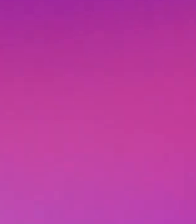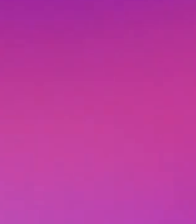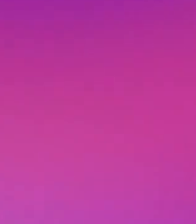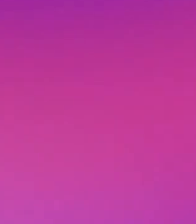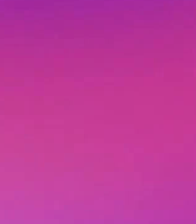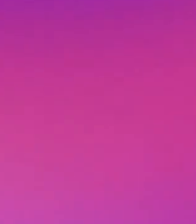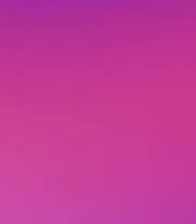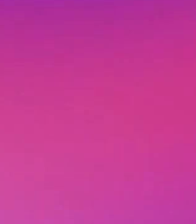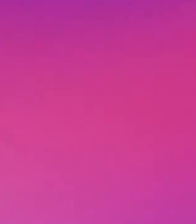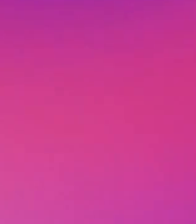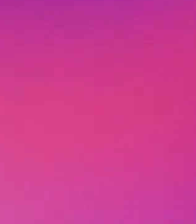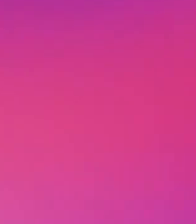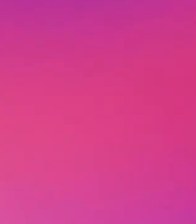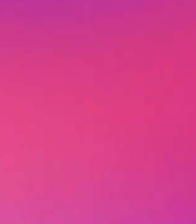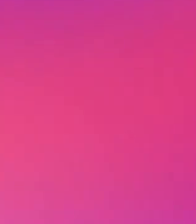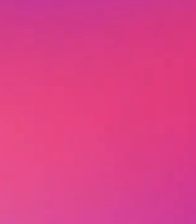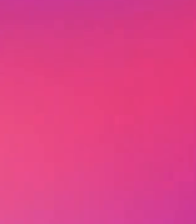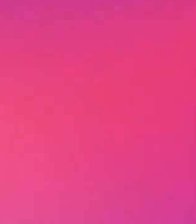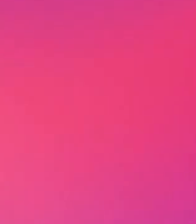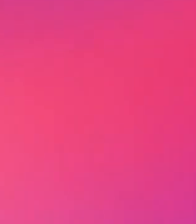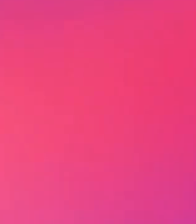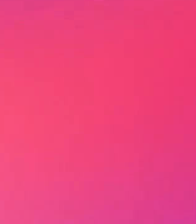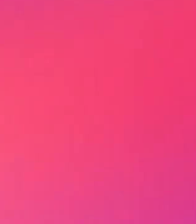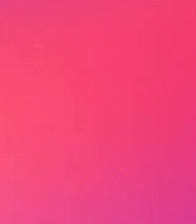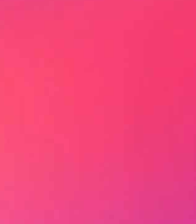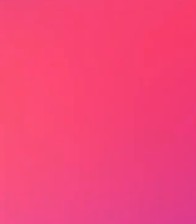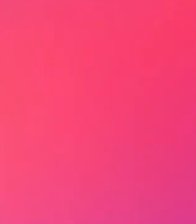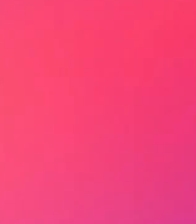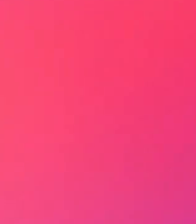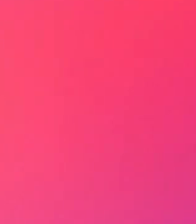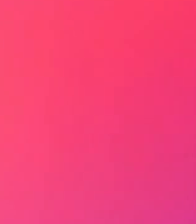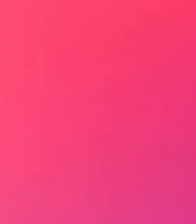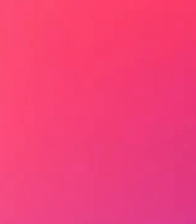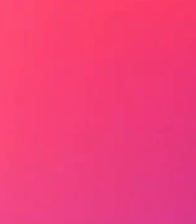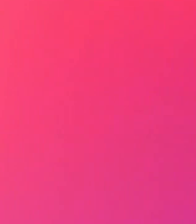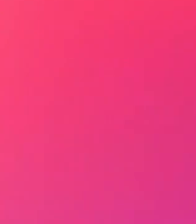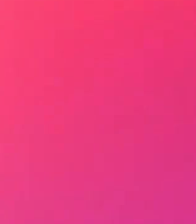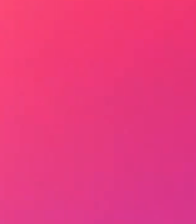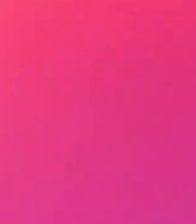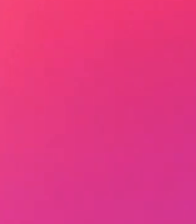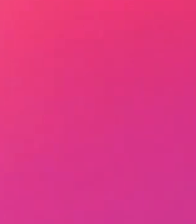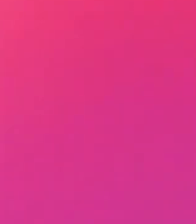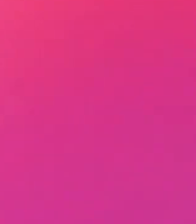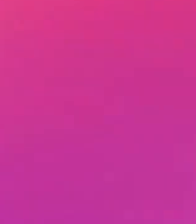el 55 36 01 71 23.